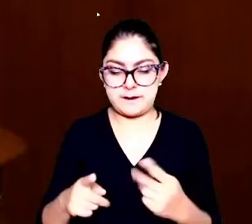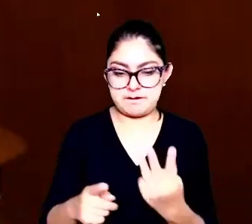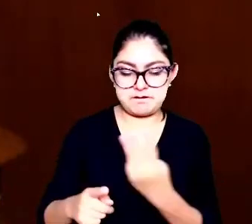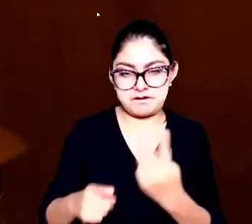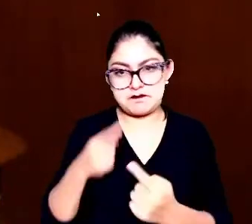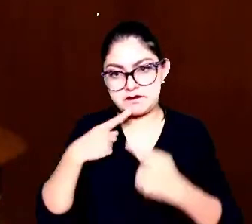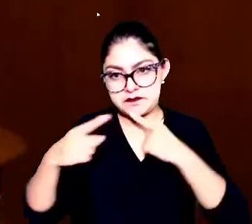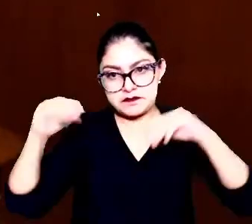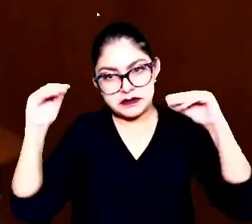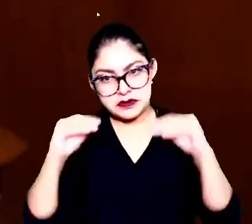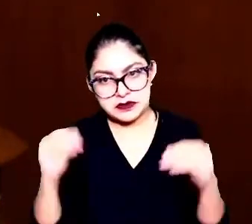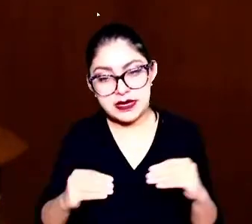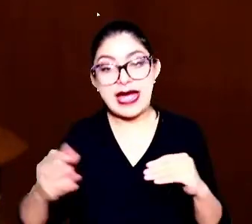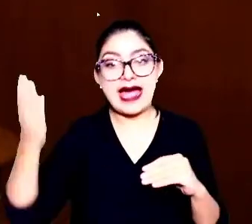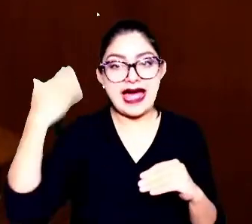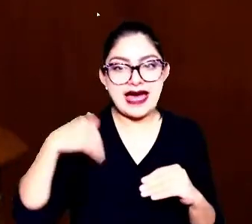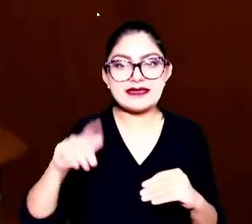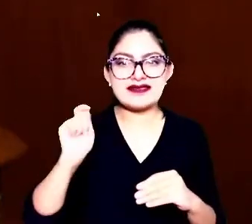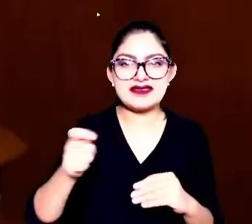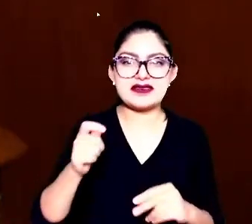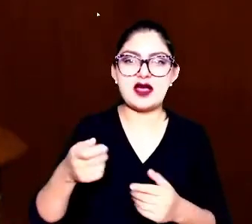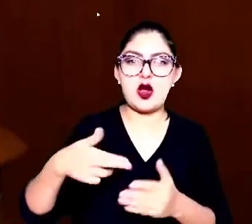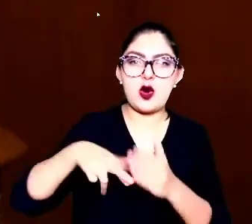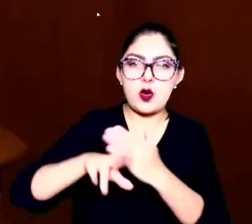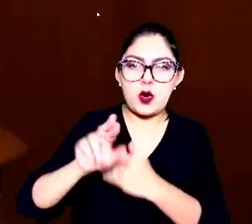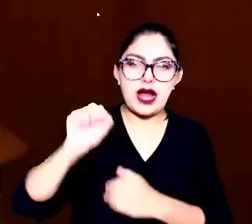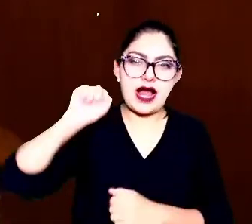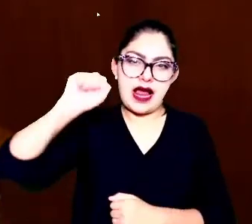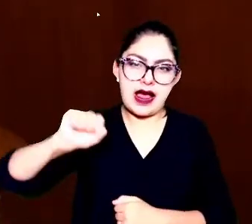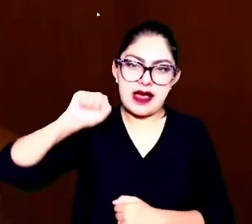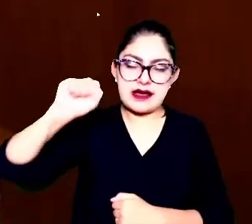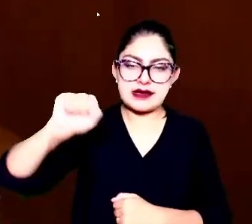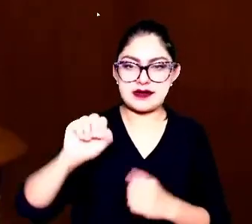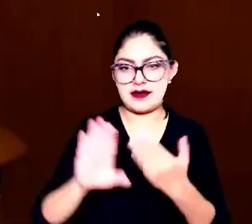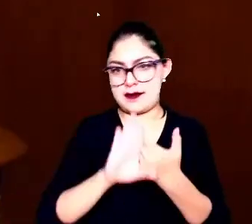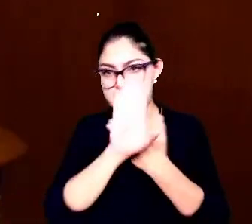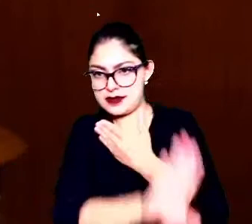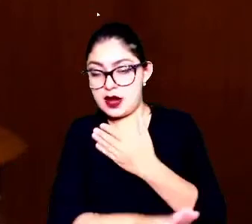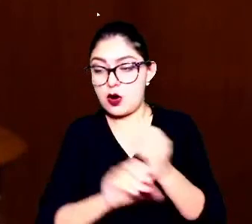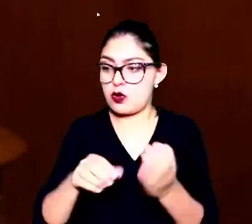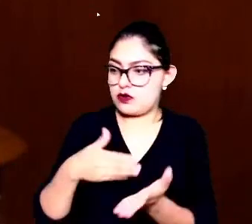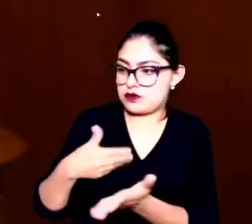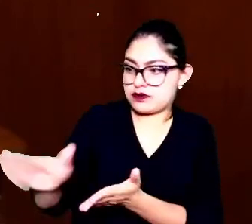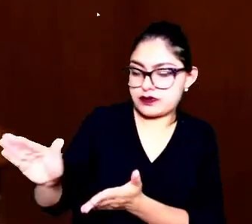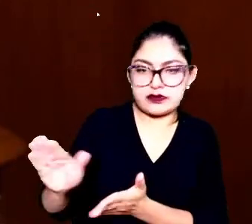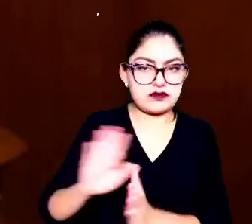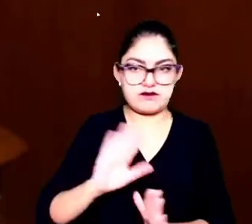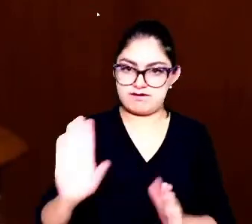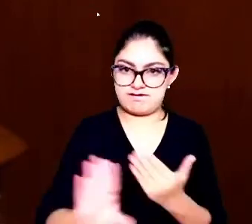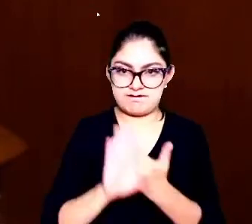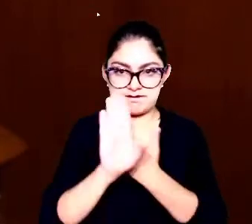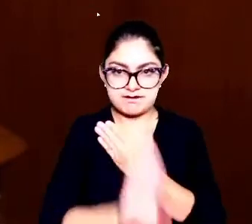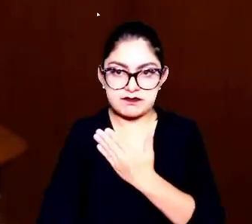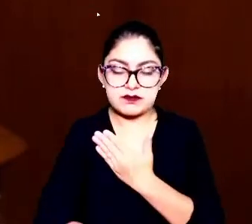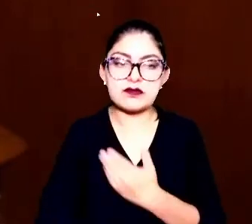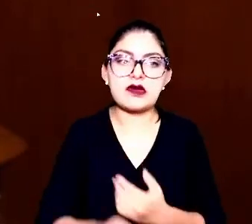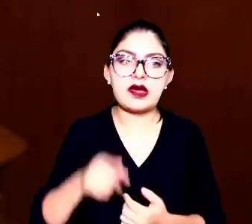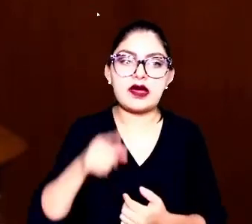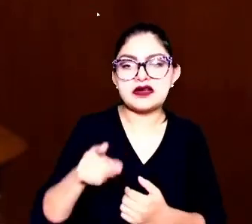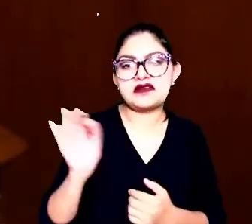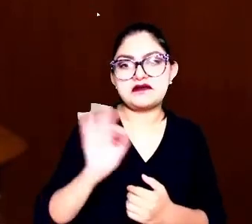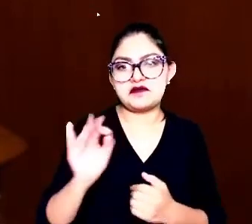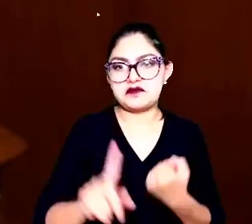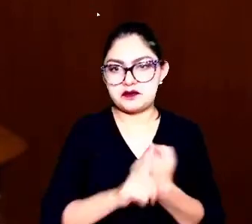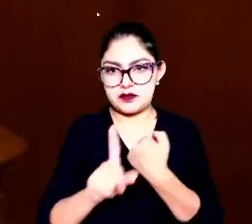así evitar huelgas resolver despidos u otro tipo de controversias generadas como parte de una relación